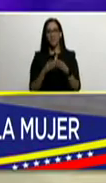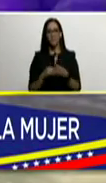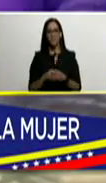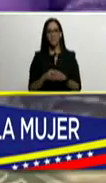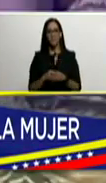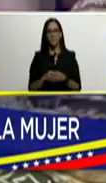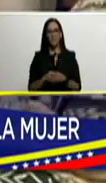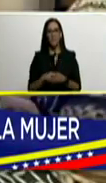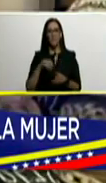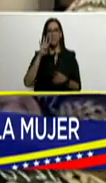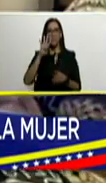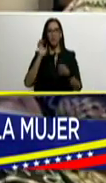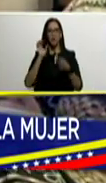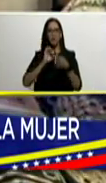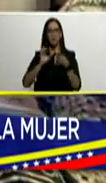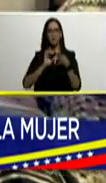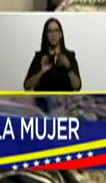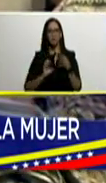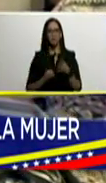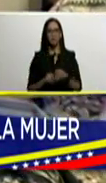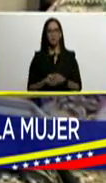en este cuarto vértice entonces